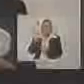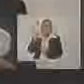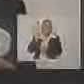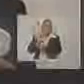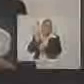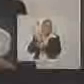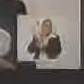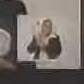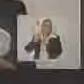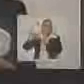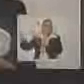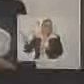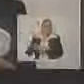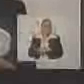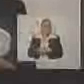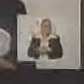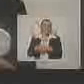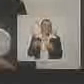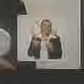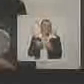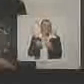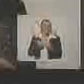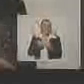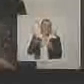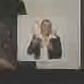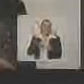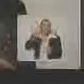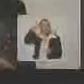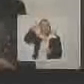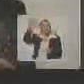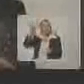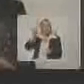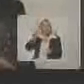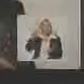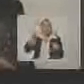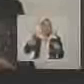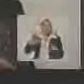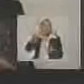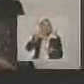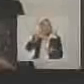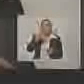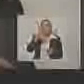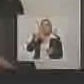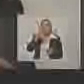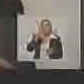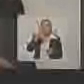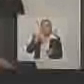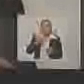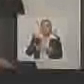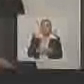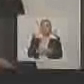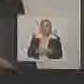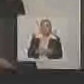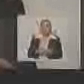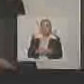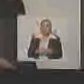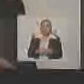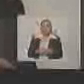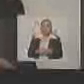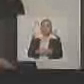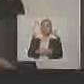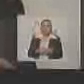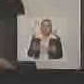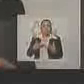la corrupción que hoy los tiene otra vez como primera plana en varios diarios de circulación nacional. Está